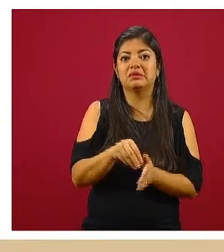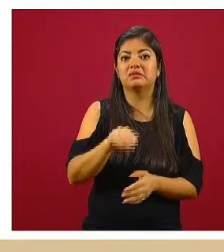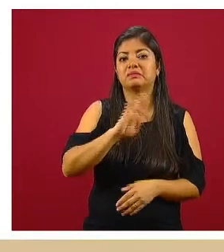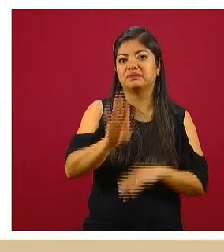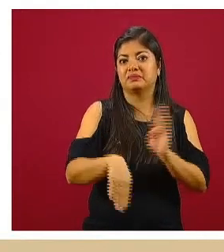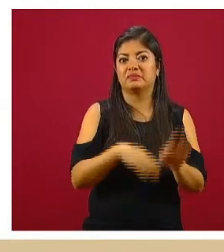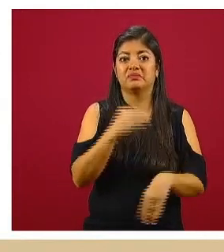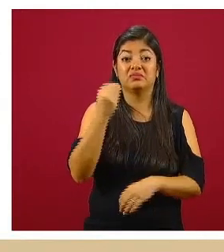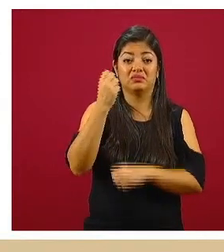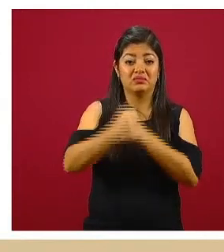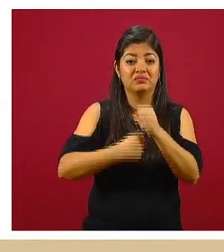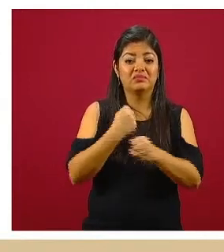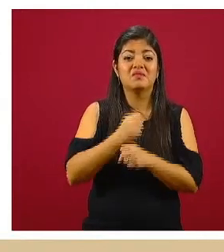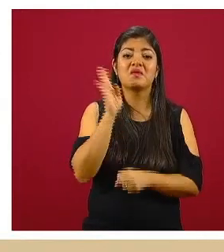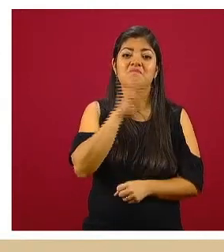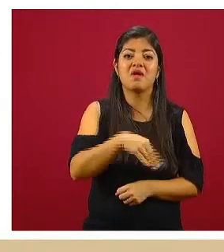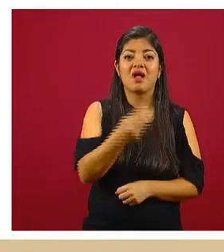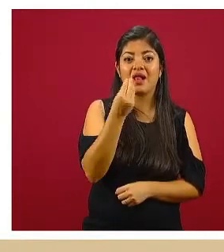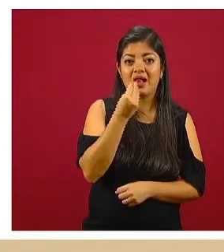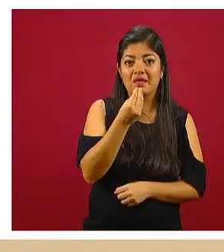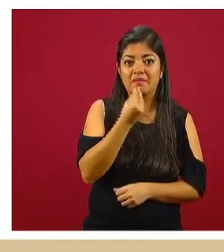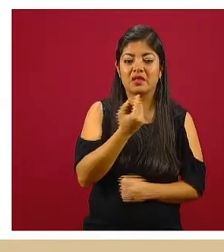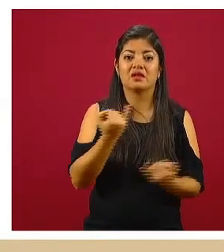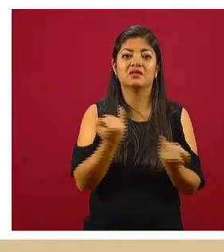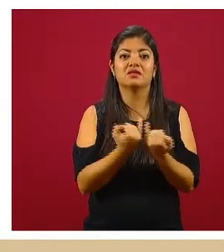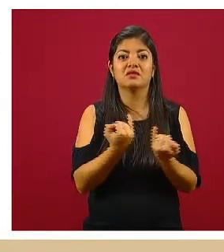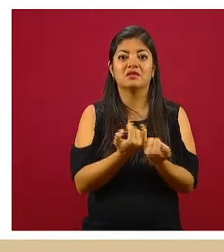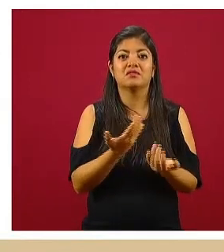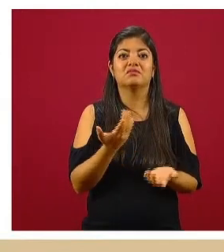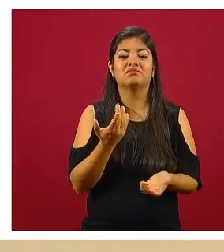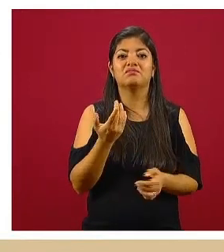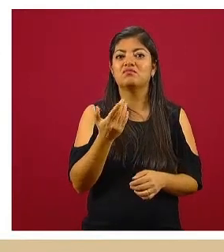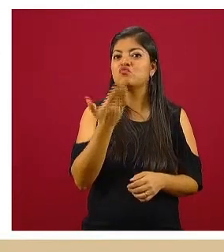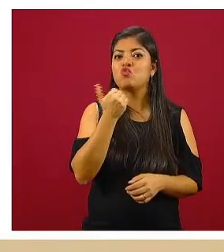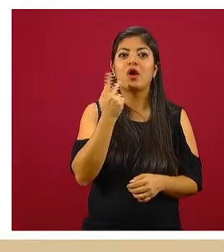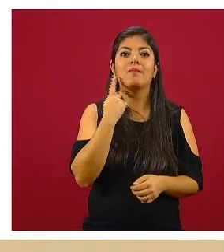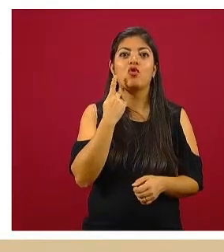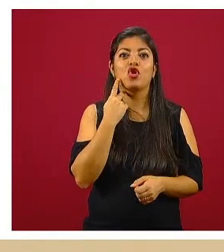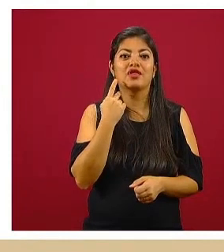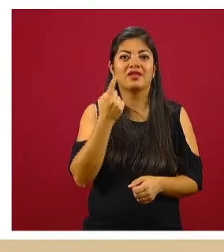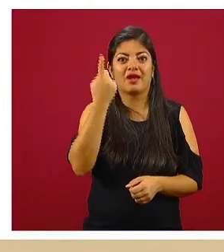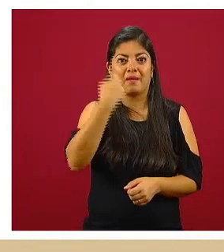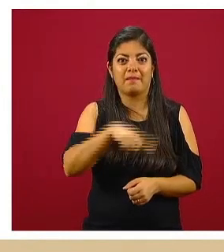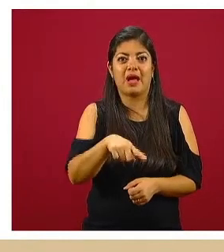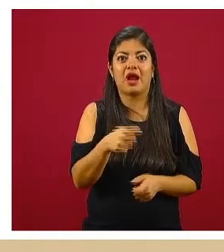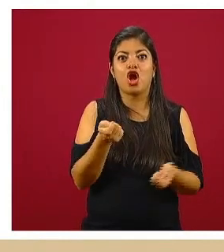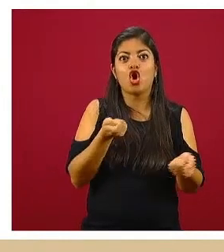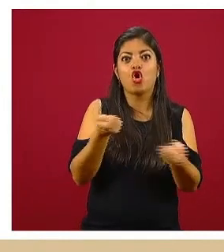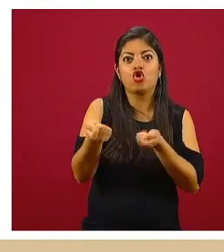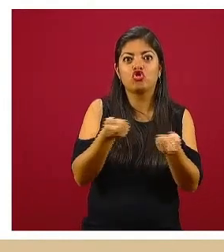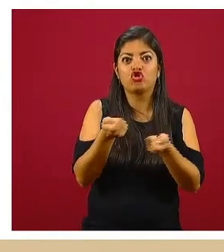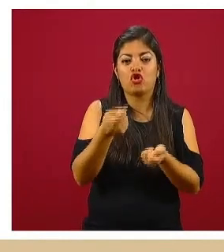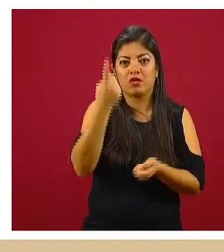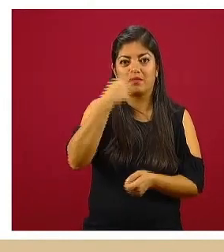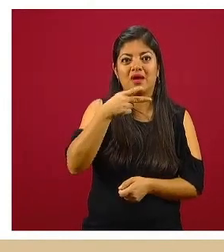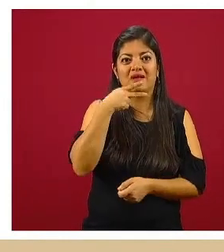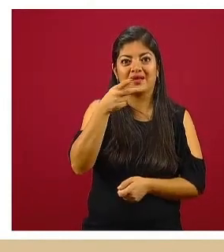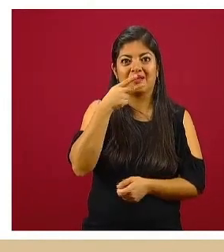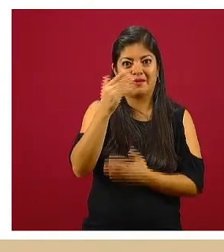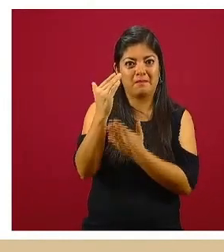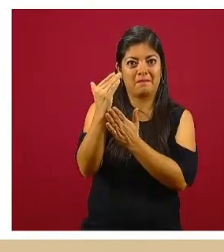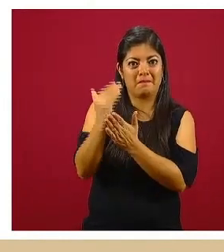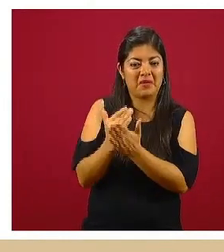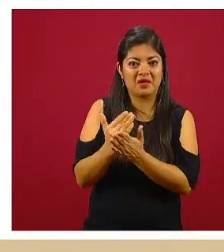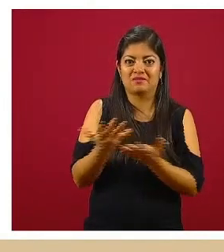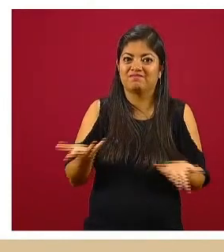muchos años de mala alimentación y también de políticas insuficientes, por ejemplo, para el control del tabaco.